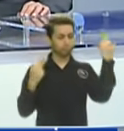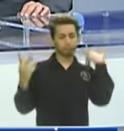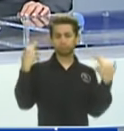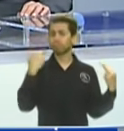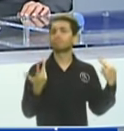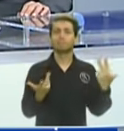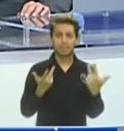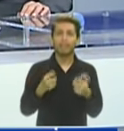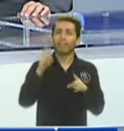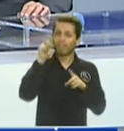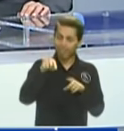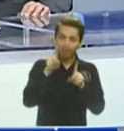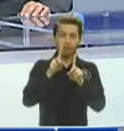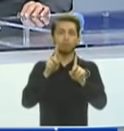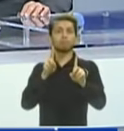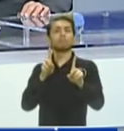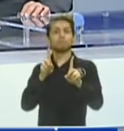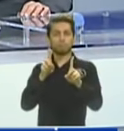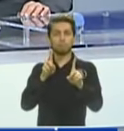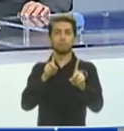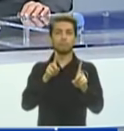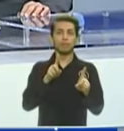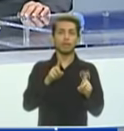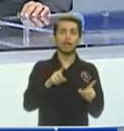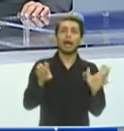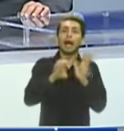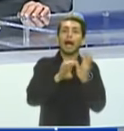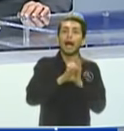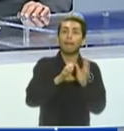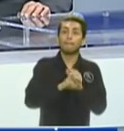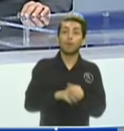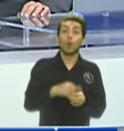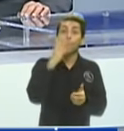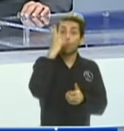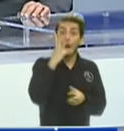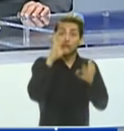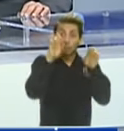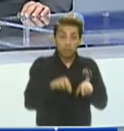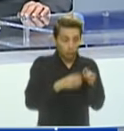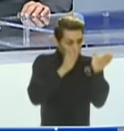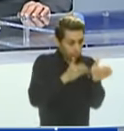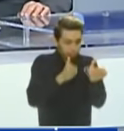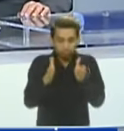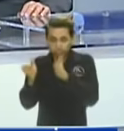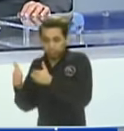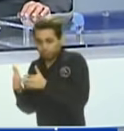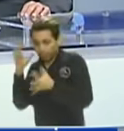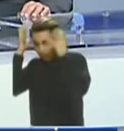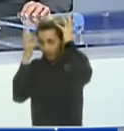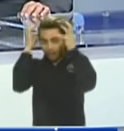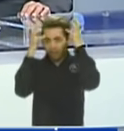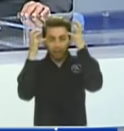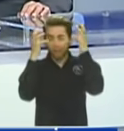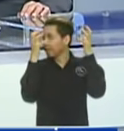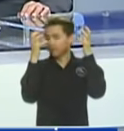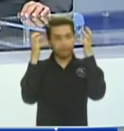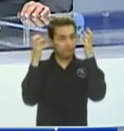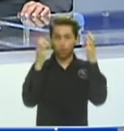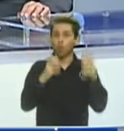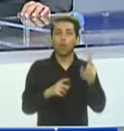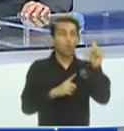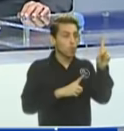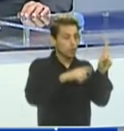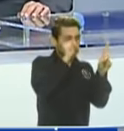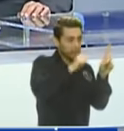social. En lugar de haber 4 máquinas, una tras otra, todas las mujeres secándose la cabeza, pues entonces tendrá que haber una sí y una no.